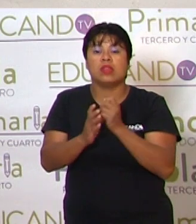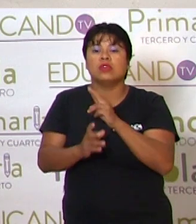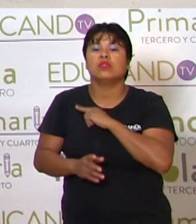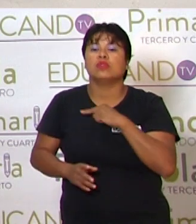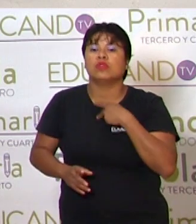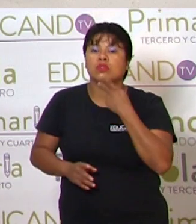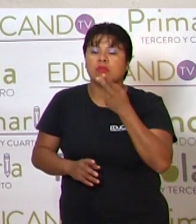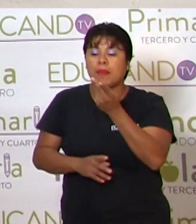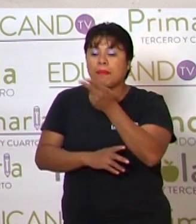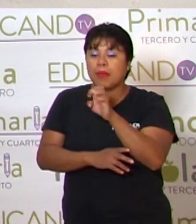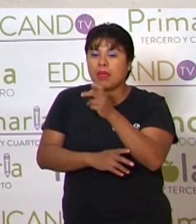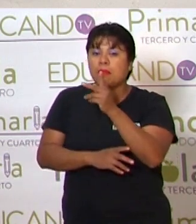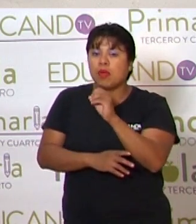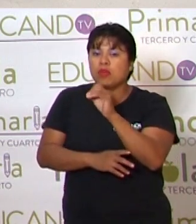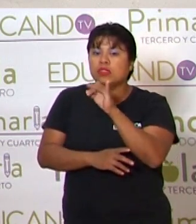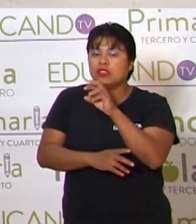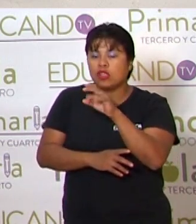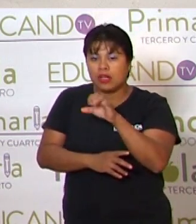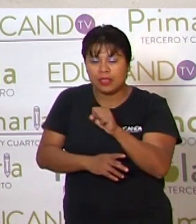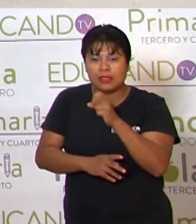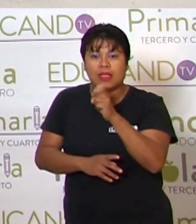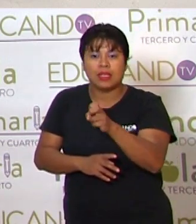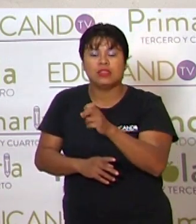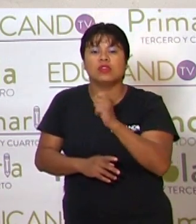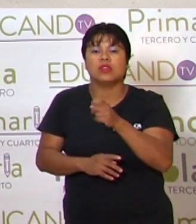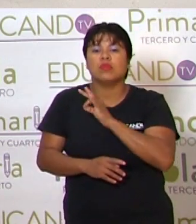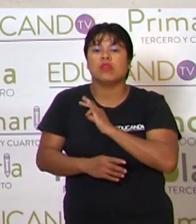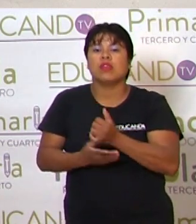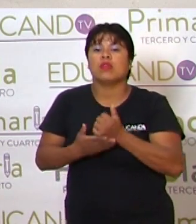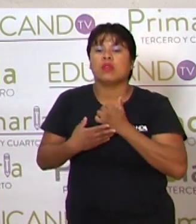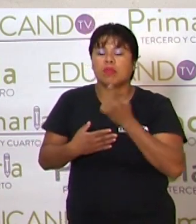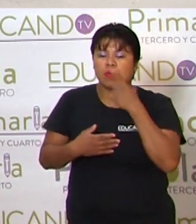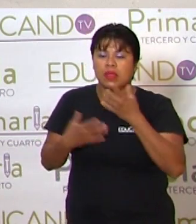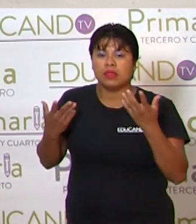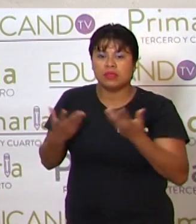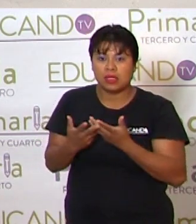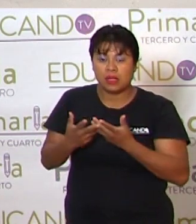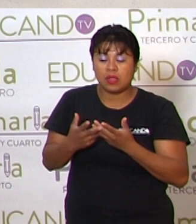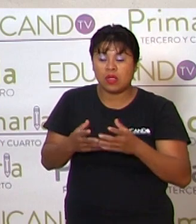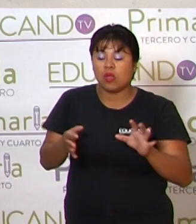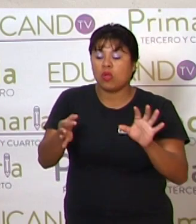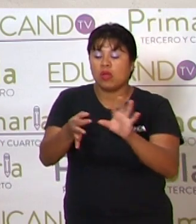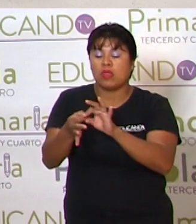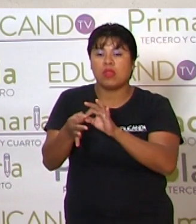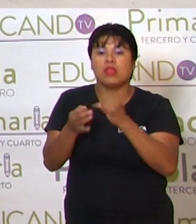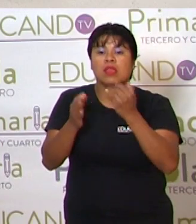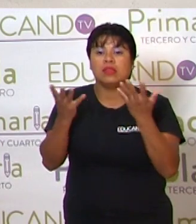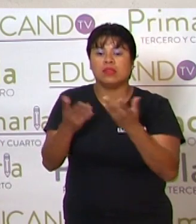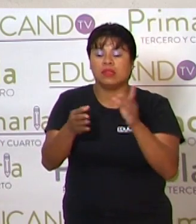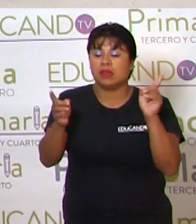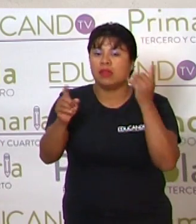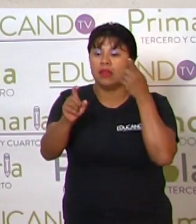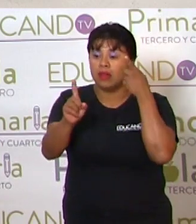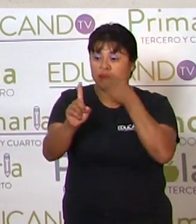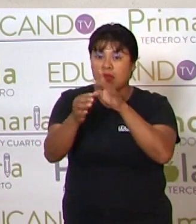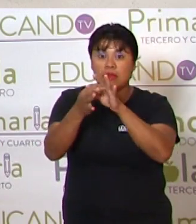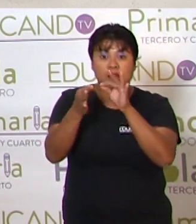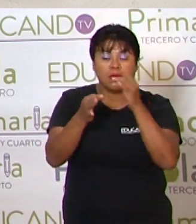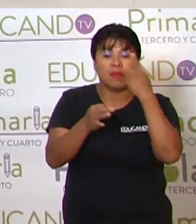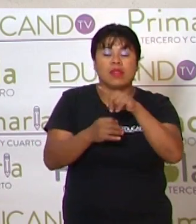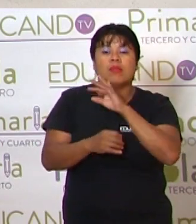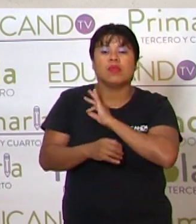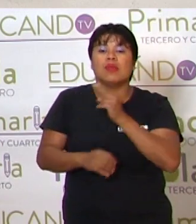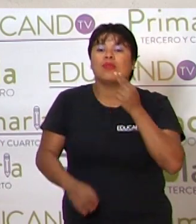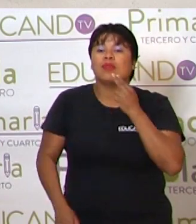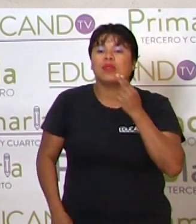las preposiciones. Estas preposiciones que nos van a ayudar tanto a hacer conectores como a hacer referencia en algún momento